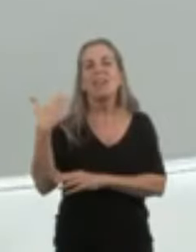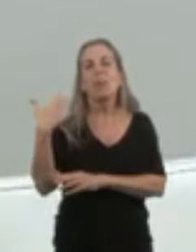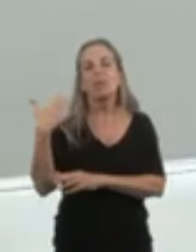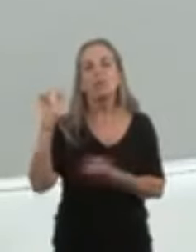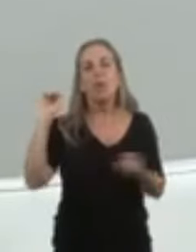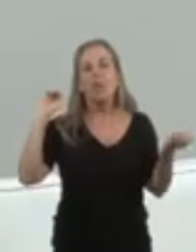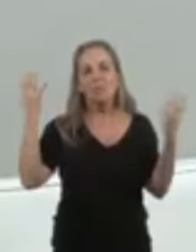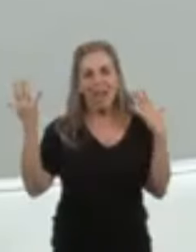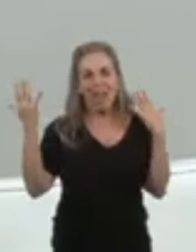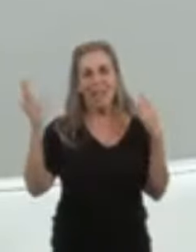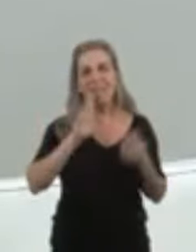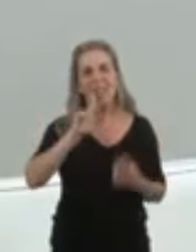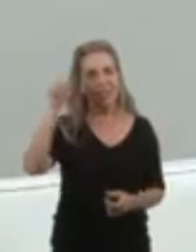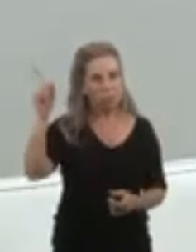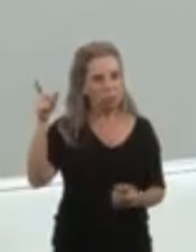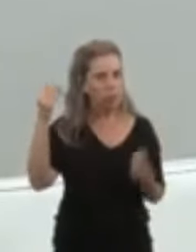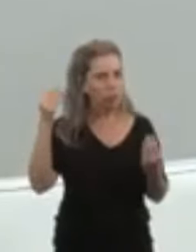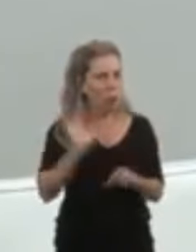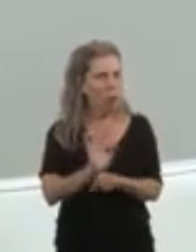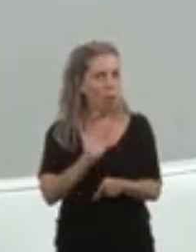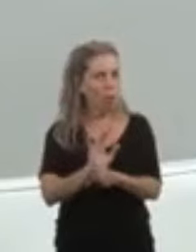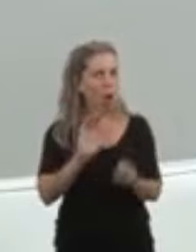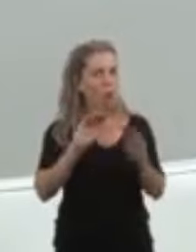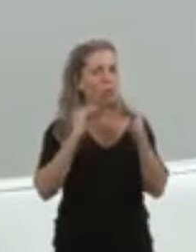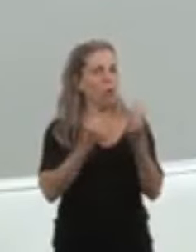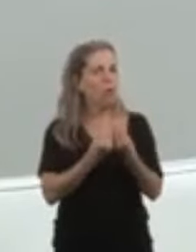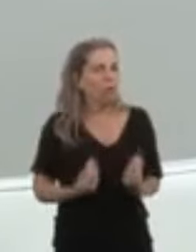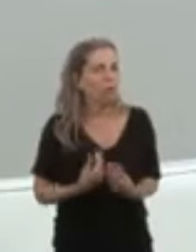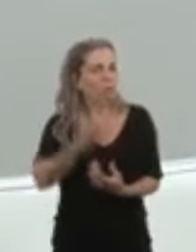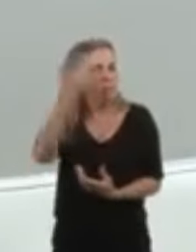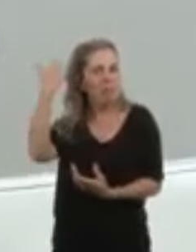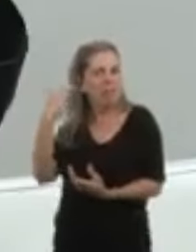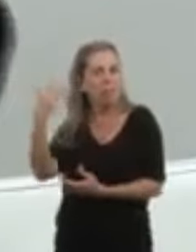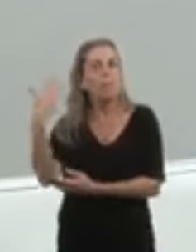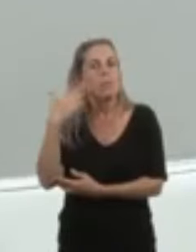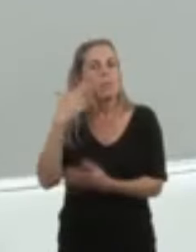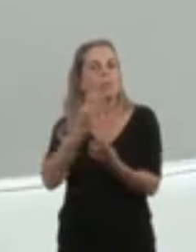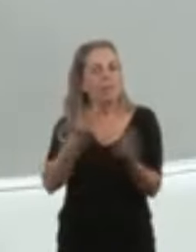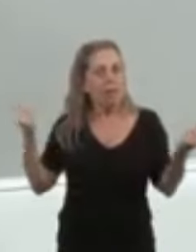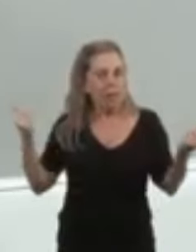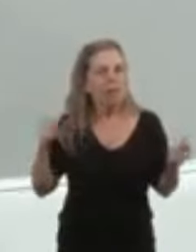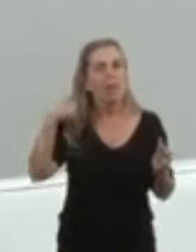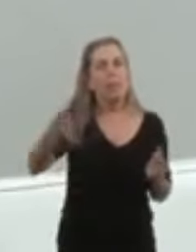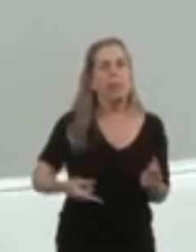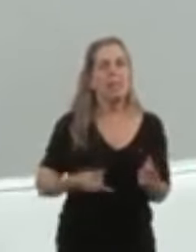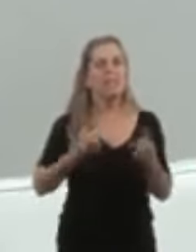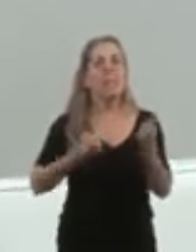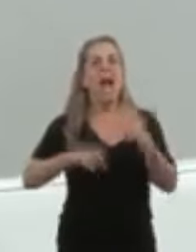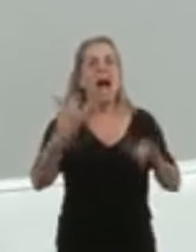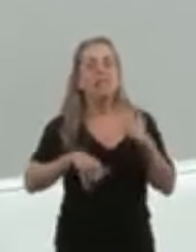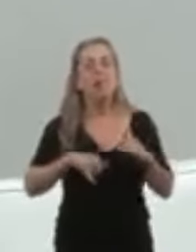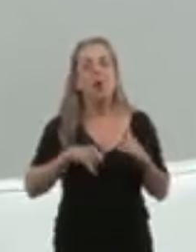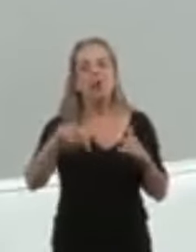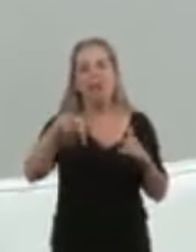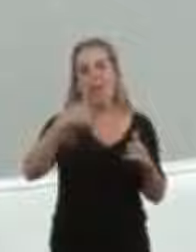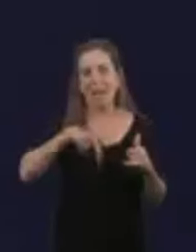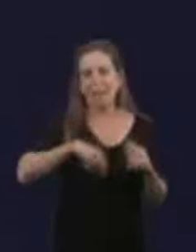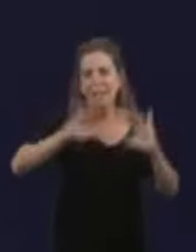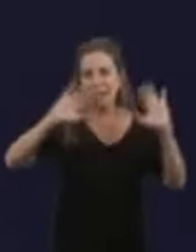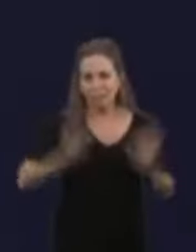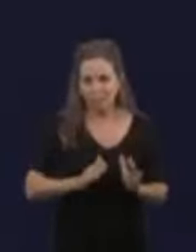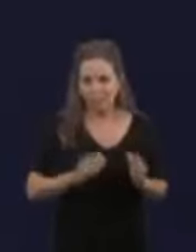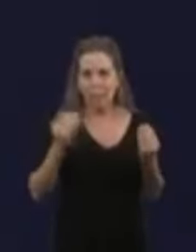teniendo en cuenta que eh C varias acciones en Wall Street después de eso o a o a qué lo atribuyen